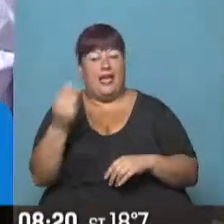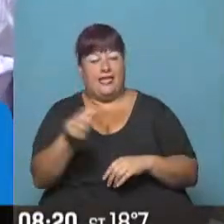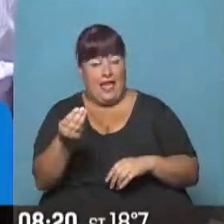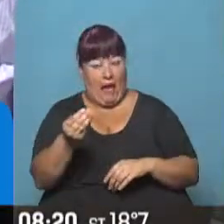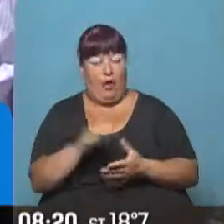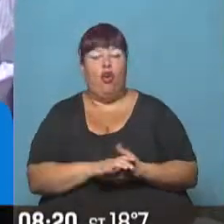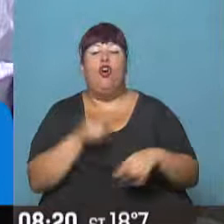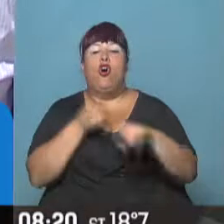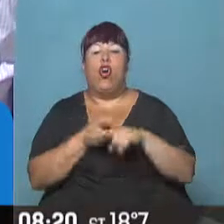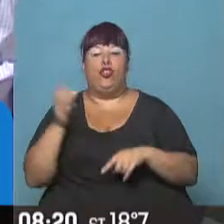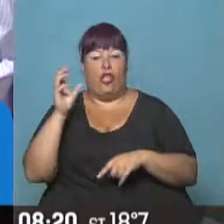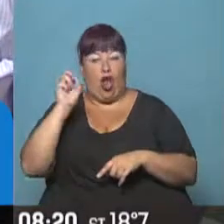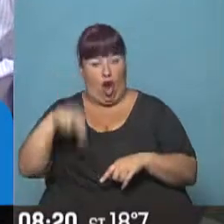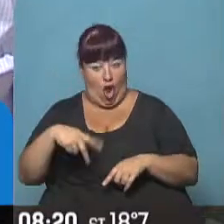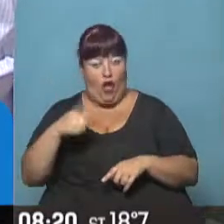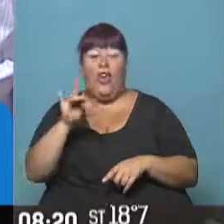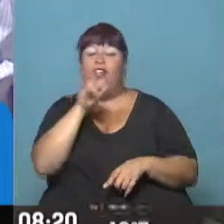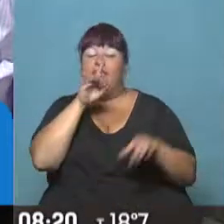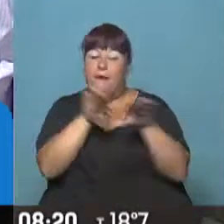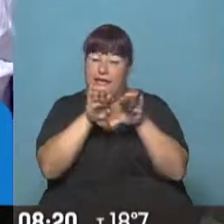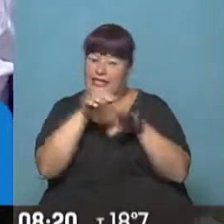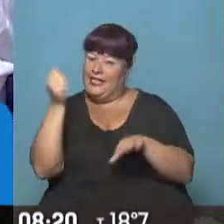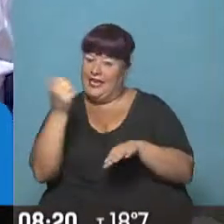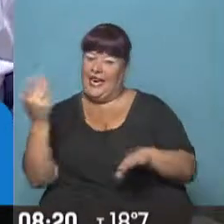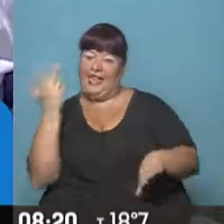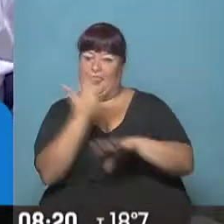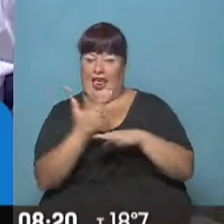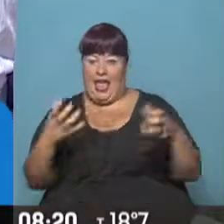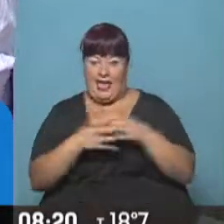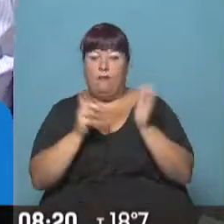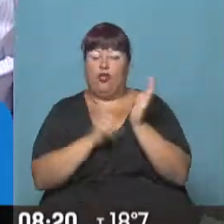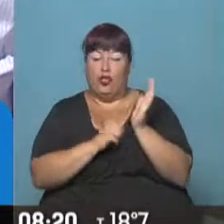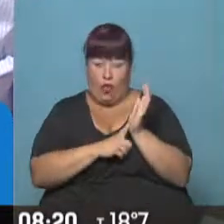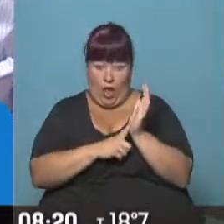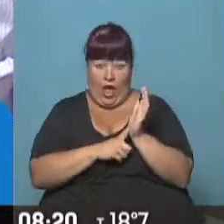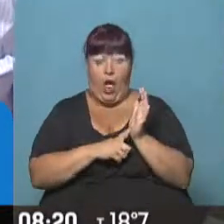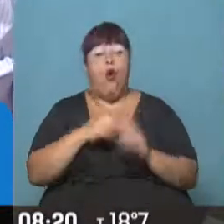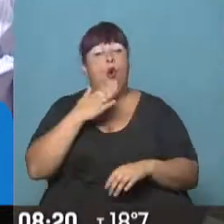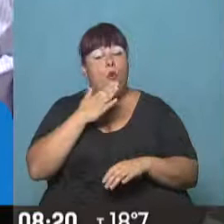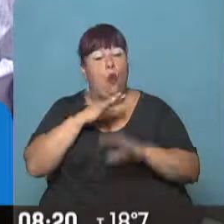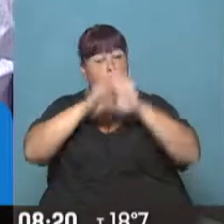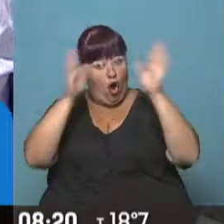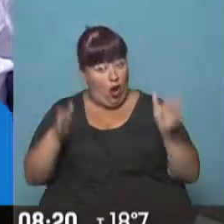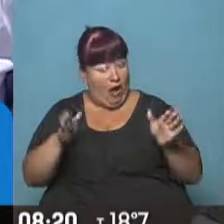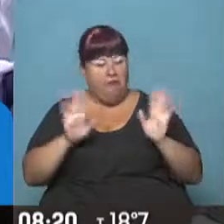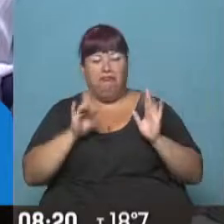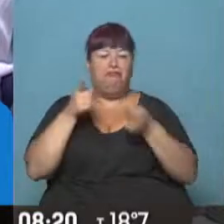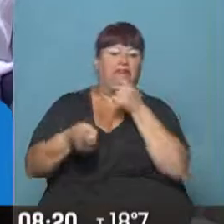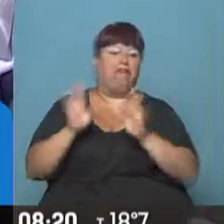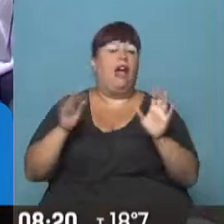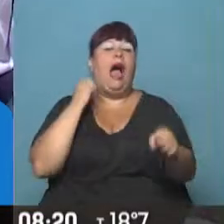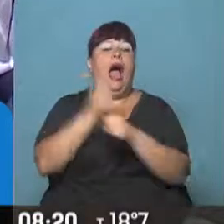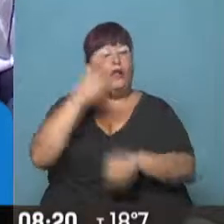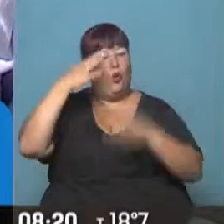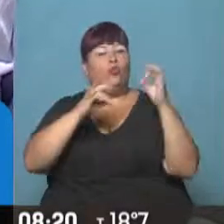sábado frente a Colón. Guillermo Barros Esqueloto pretende ponerlos dentro del equipo titular y Boca como institución no tomará medidas hasta que